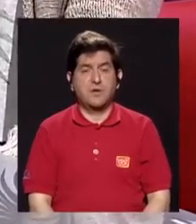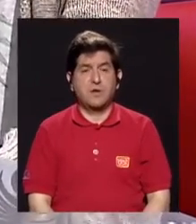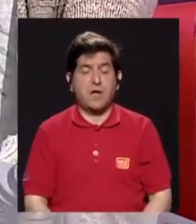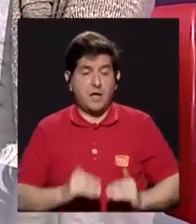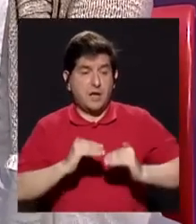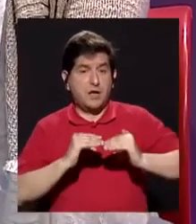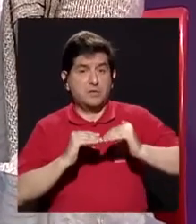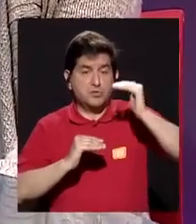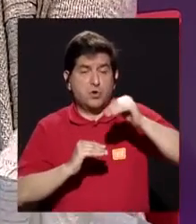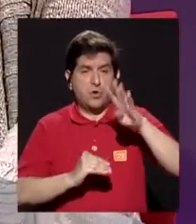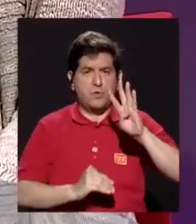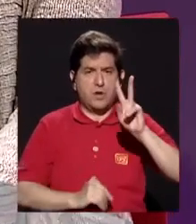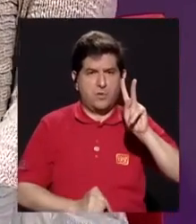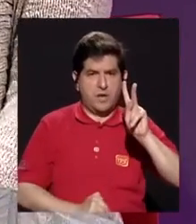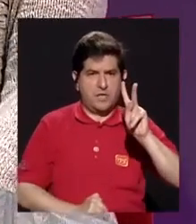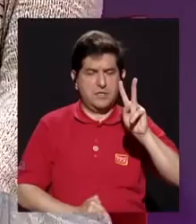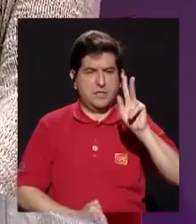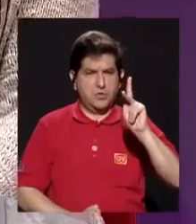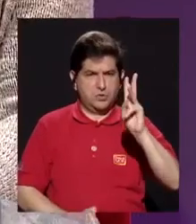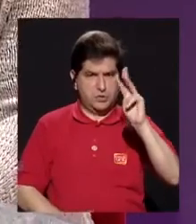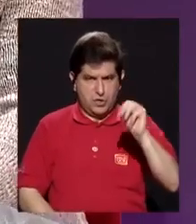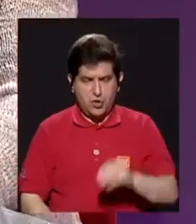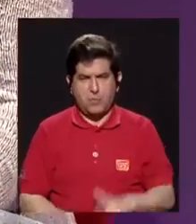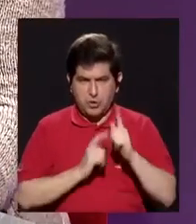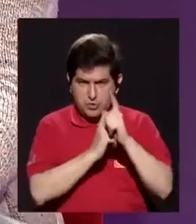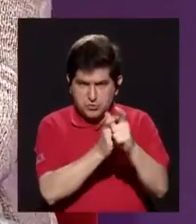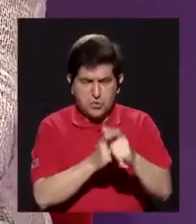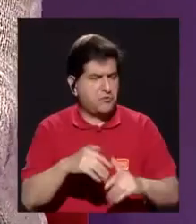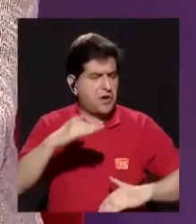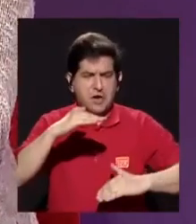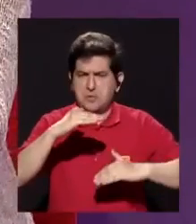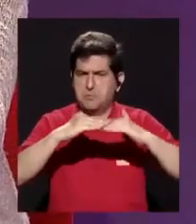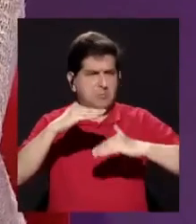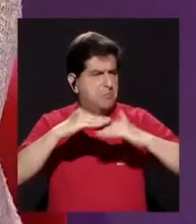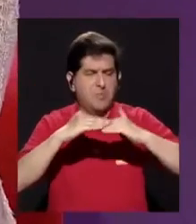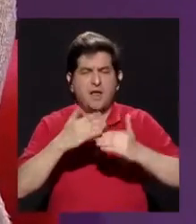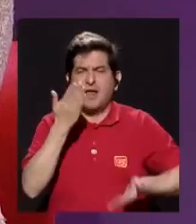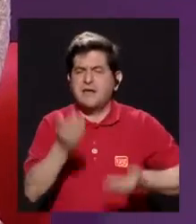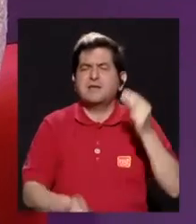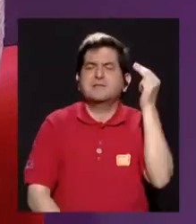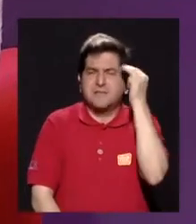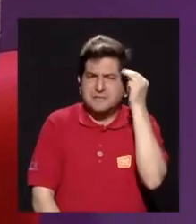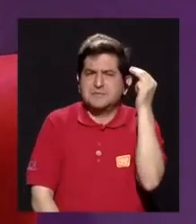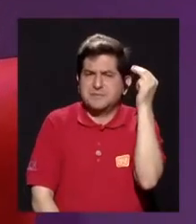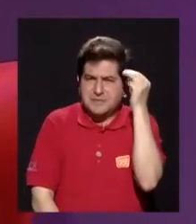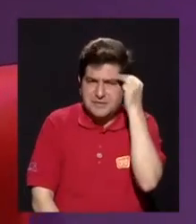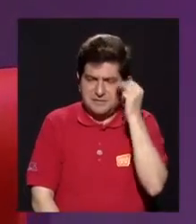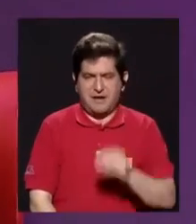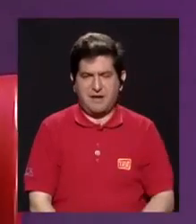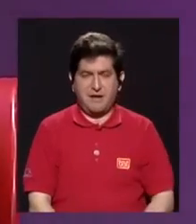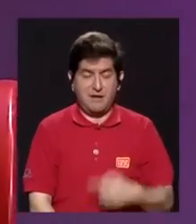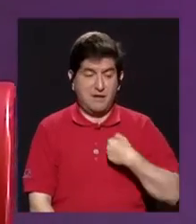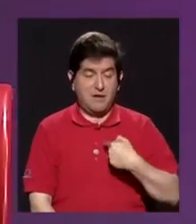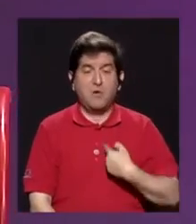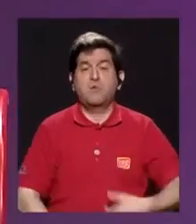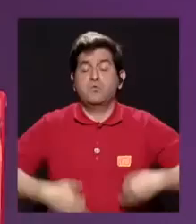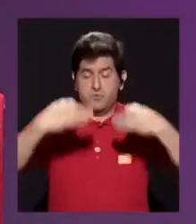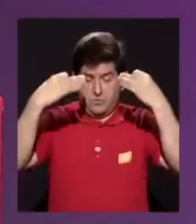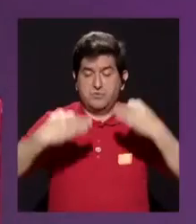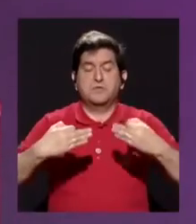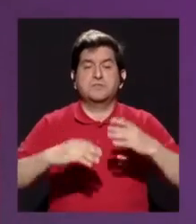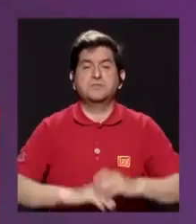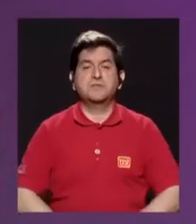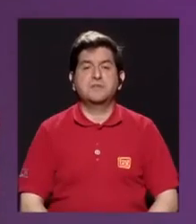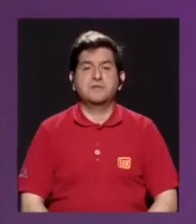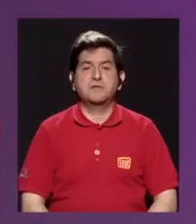ultramaratón yo creo que no hay ningún impedimento. Tal vez el mental, el que uno decide, ¿verdad?